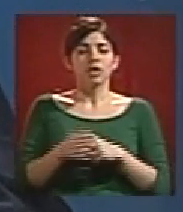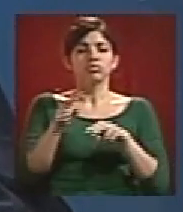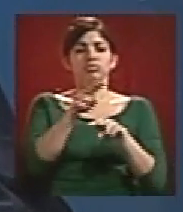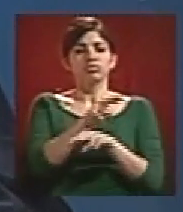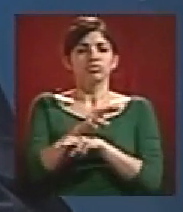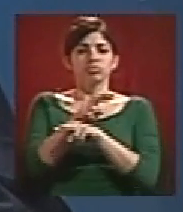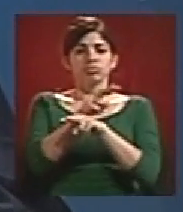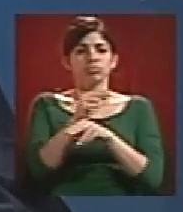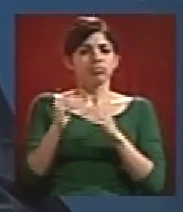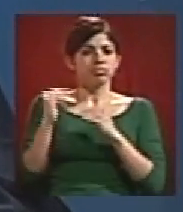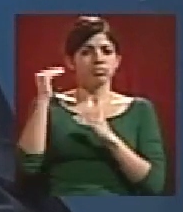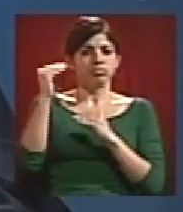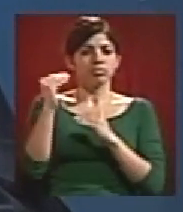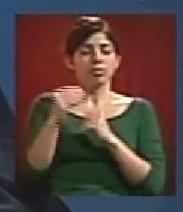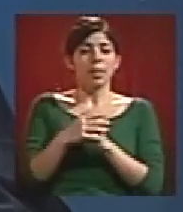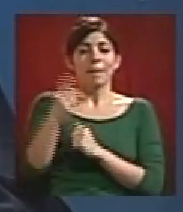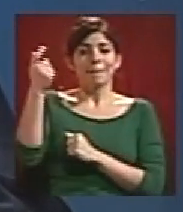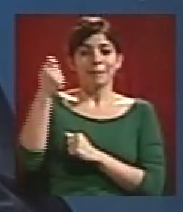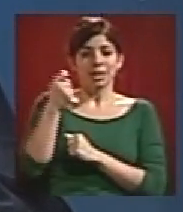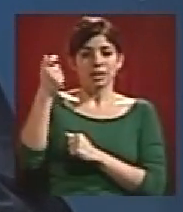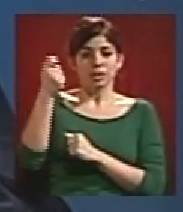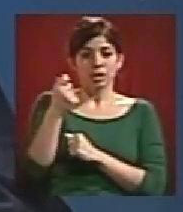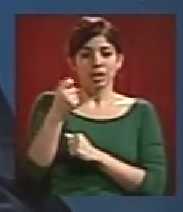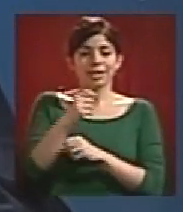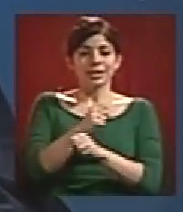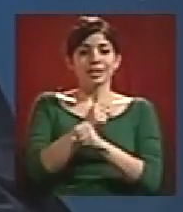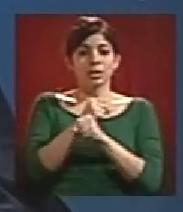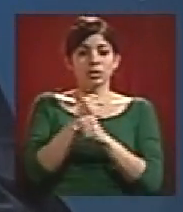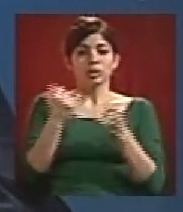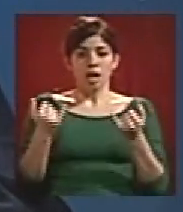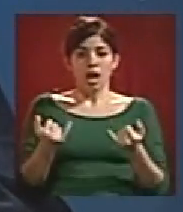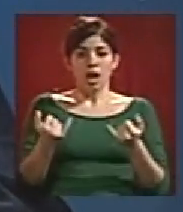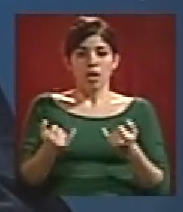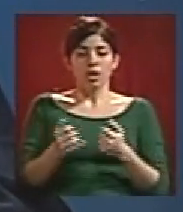superintendente de pensiones y de seguros ahora.